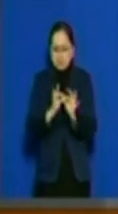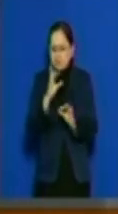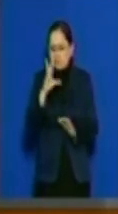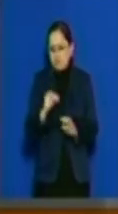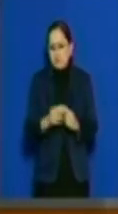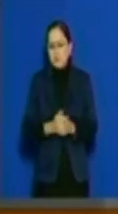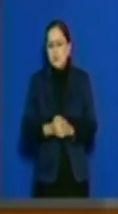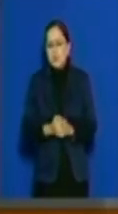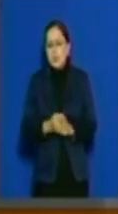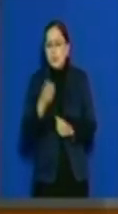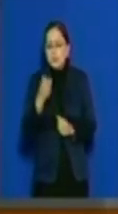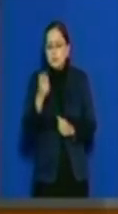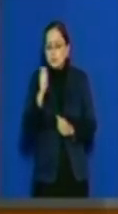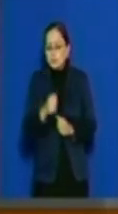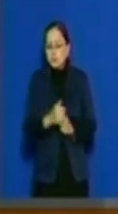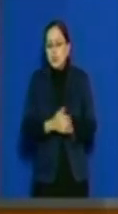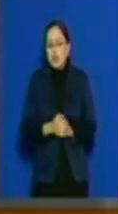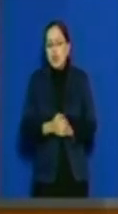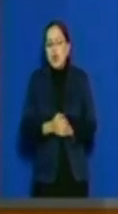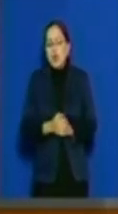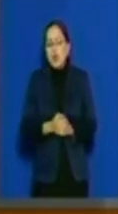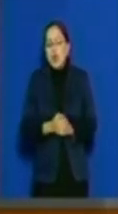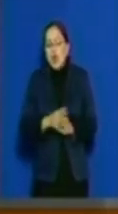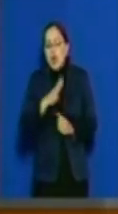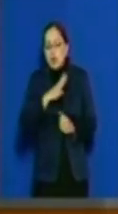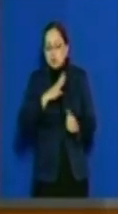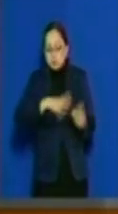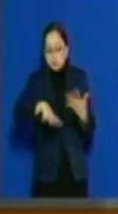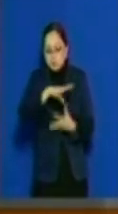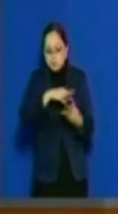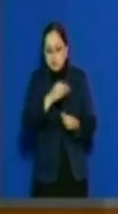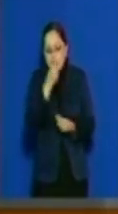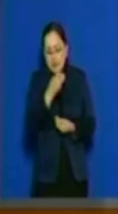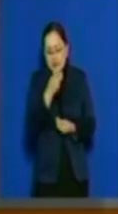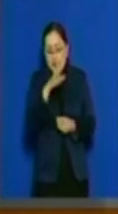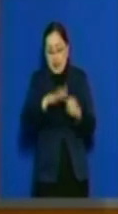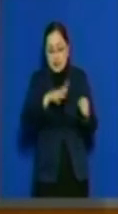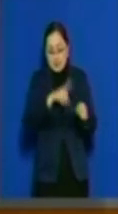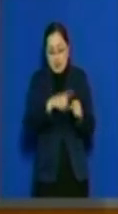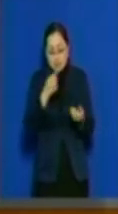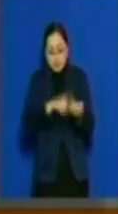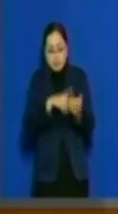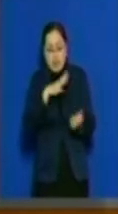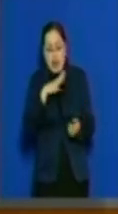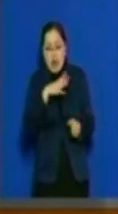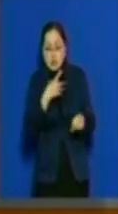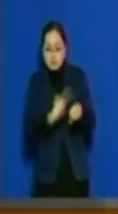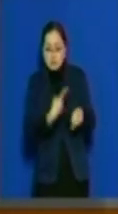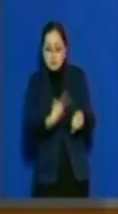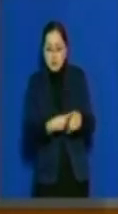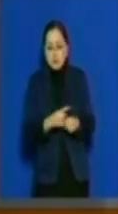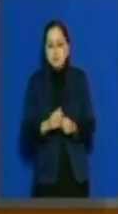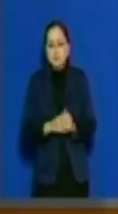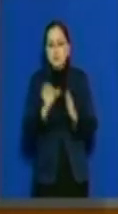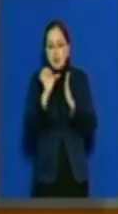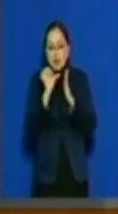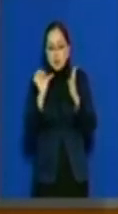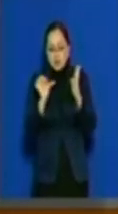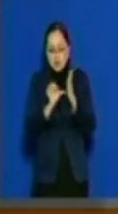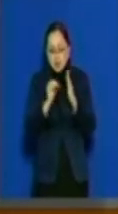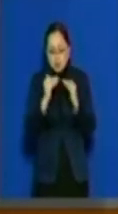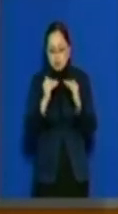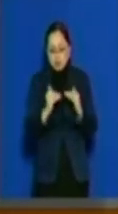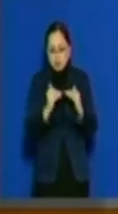tenencia y explotación de un animal o hato portador de la enfermedad. Artículos